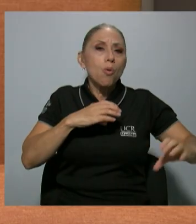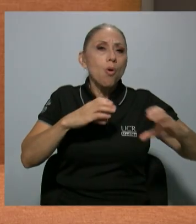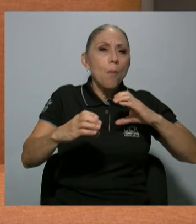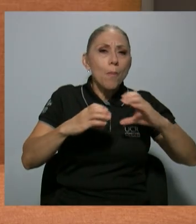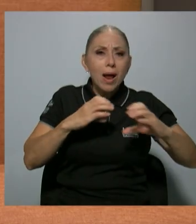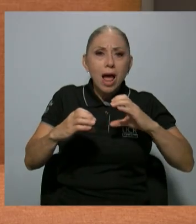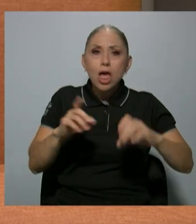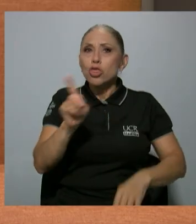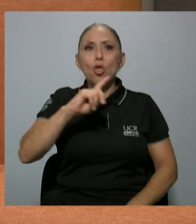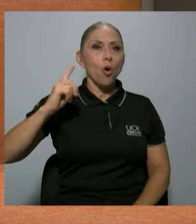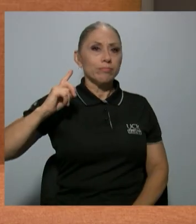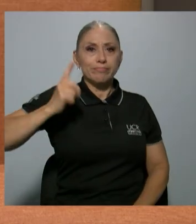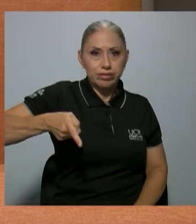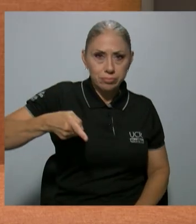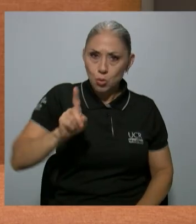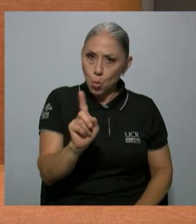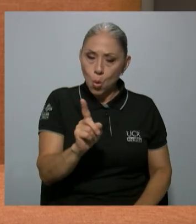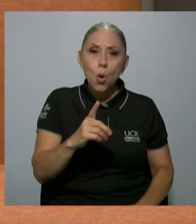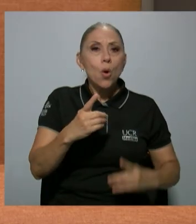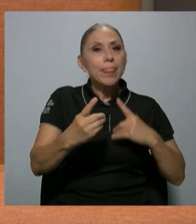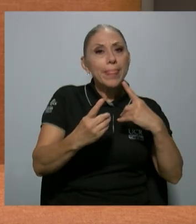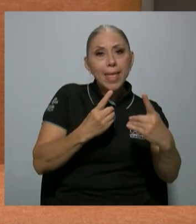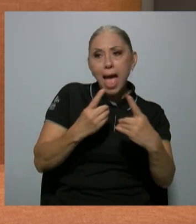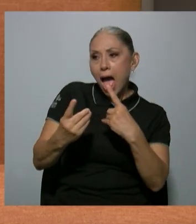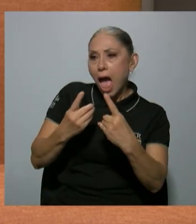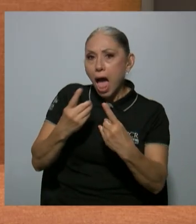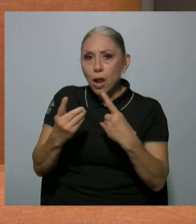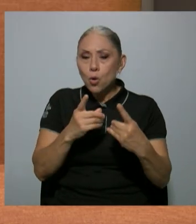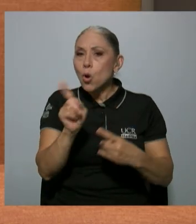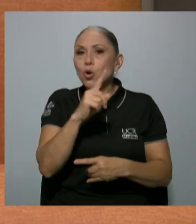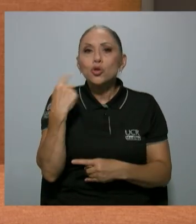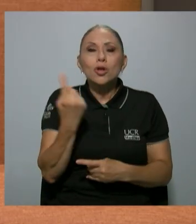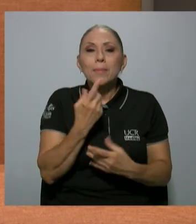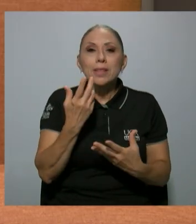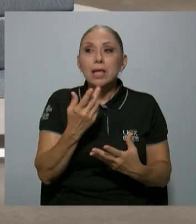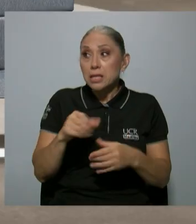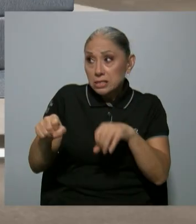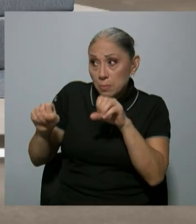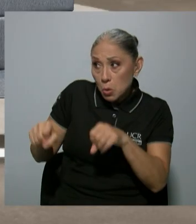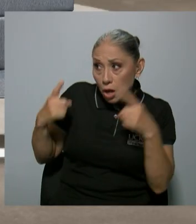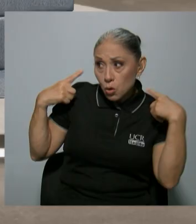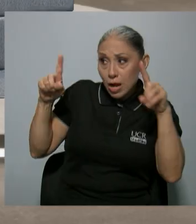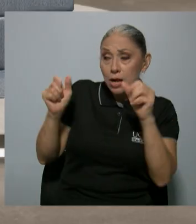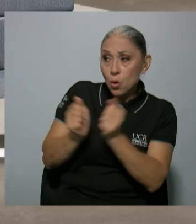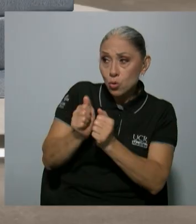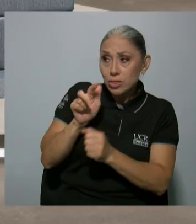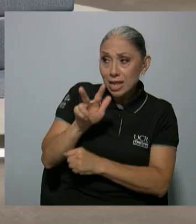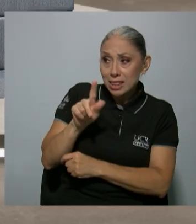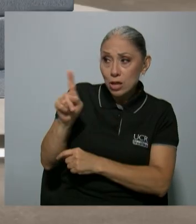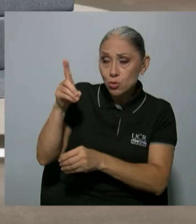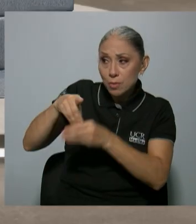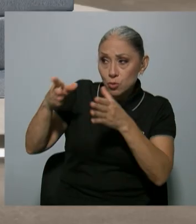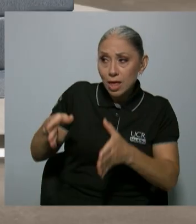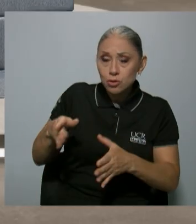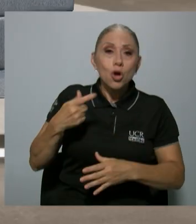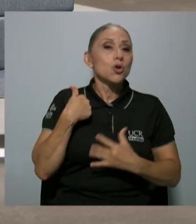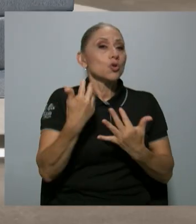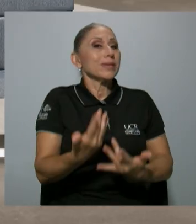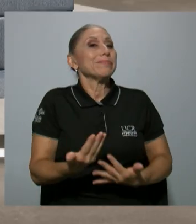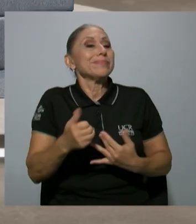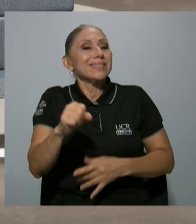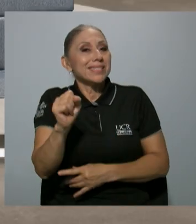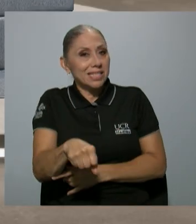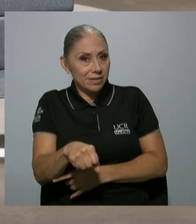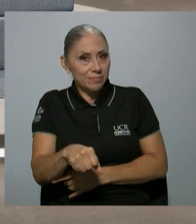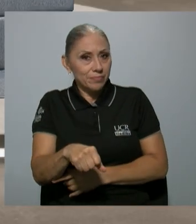una imposición, ¿verdad? Que podamos tener un diálogo, no solo sentarnos. ¿Y será posible con 31 diputados? Yo esperaría que sí, yo esperaría